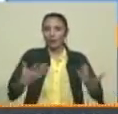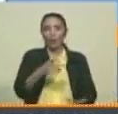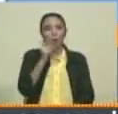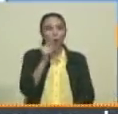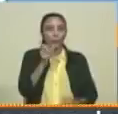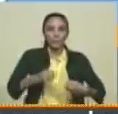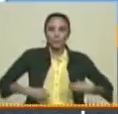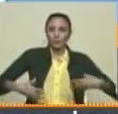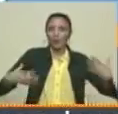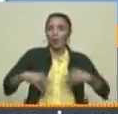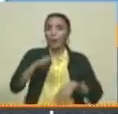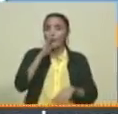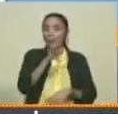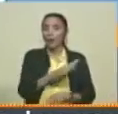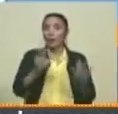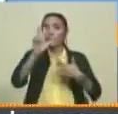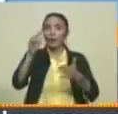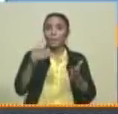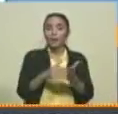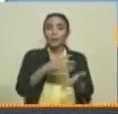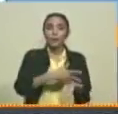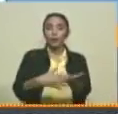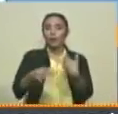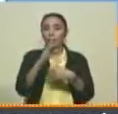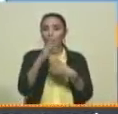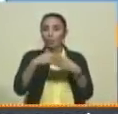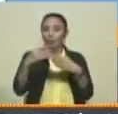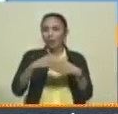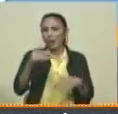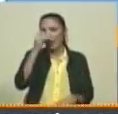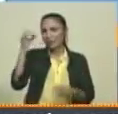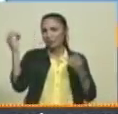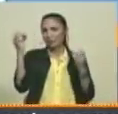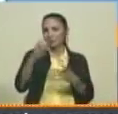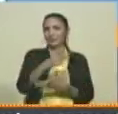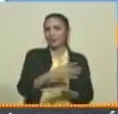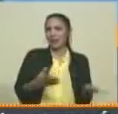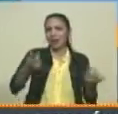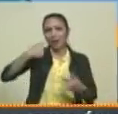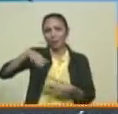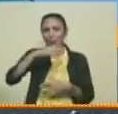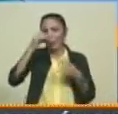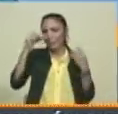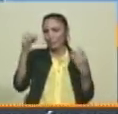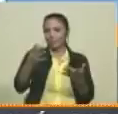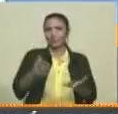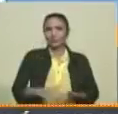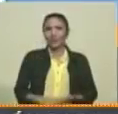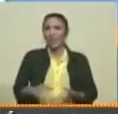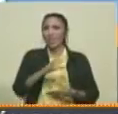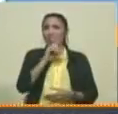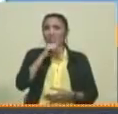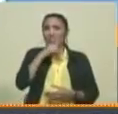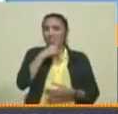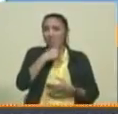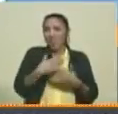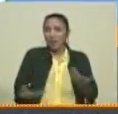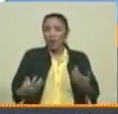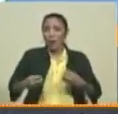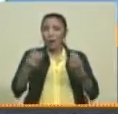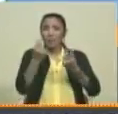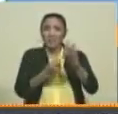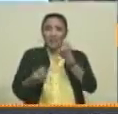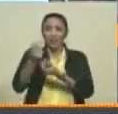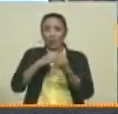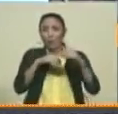tiene en las cuentas 3.000 millones de dólares. No le importa el pueblo, le importa su dinero. Está arrugadito de tanto billete que tiene.